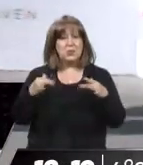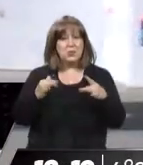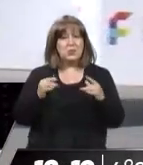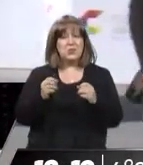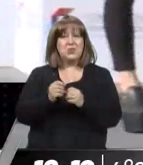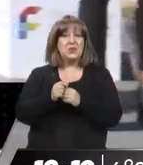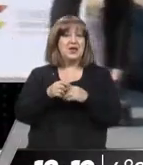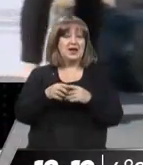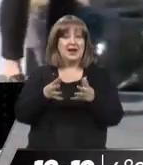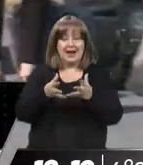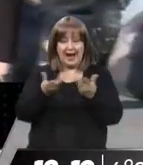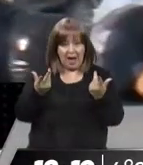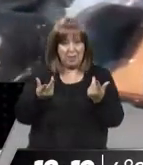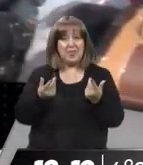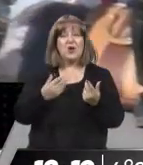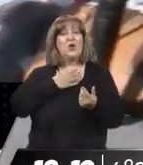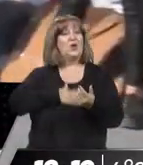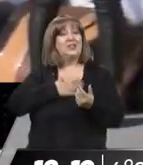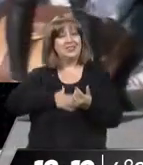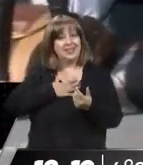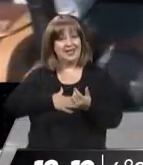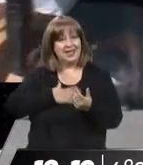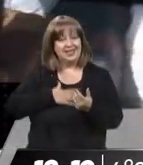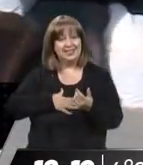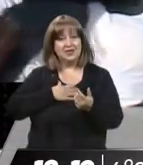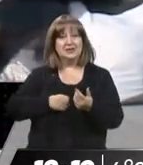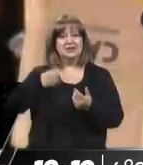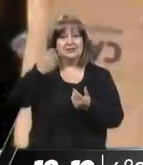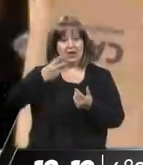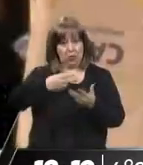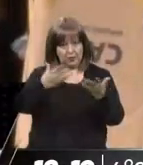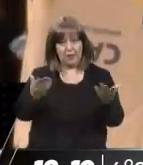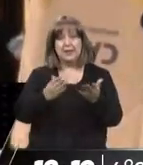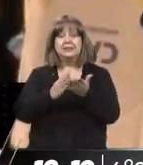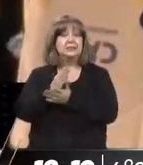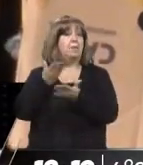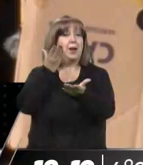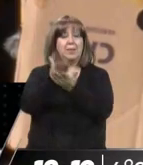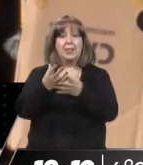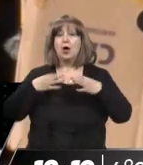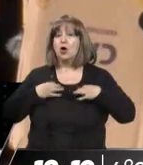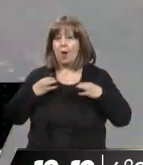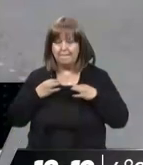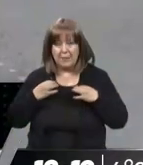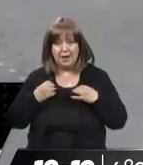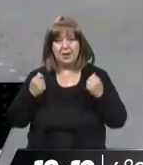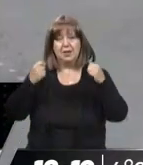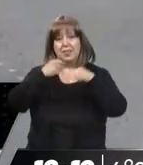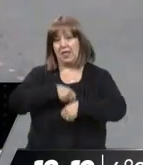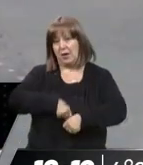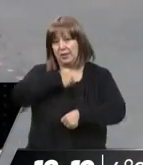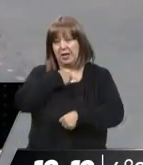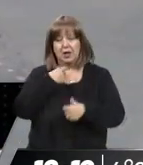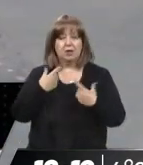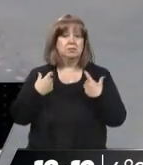caso, contentos de ya estar ejecutando la segunda entrega. Siempre pedimos lo mismo, que es ropa de abrigo en todos sus conceptos, o